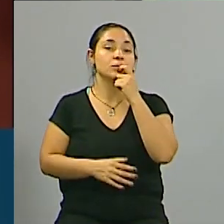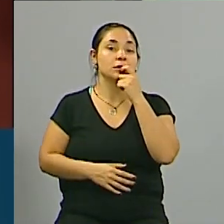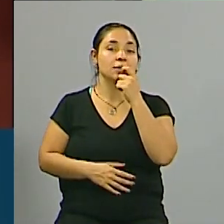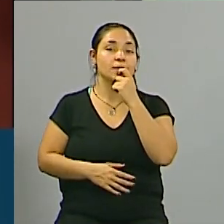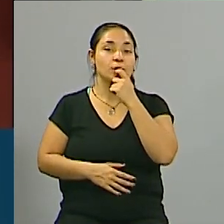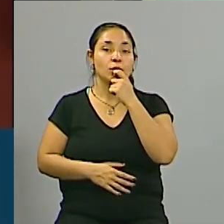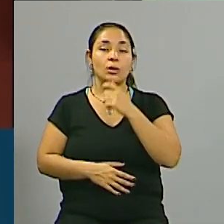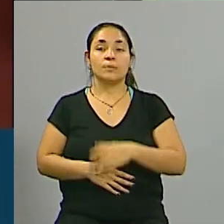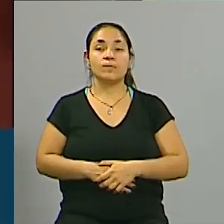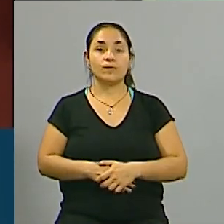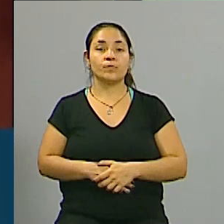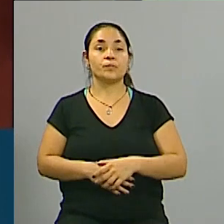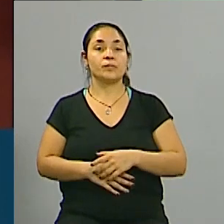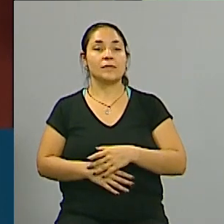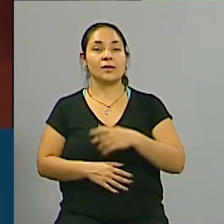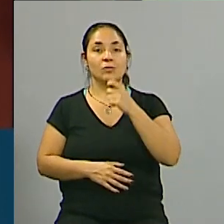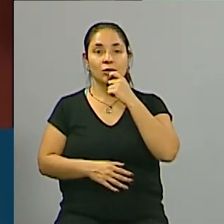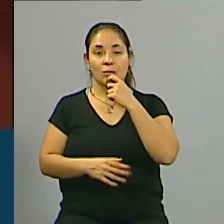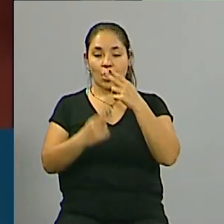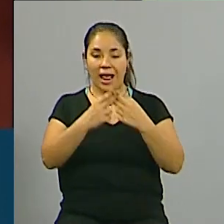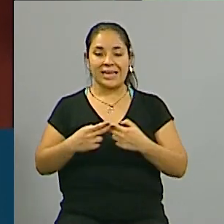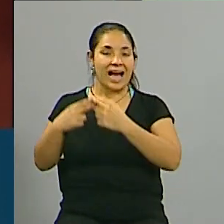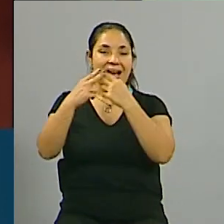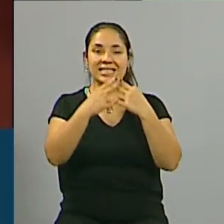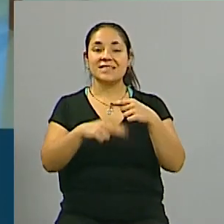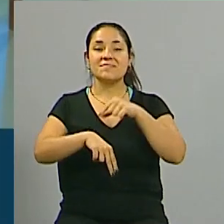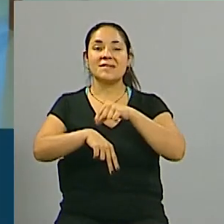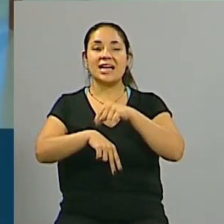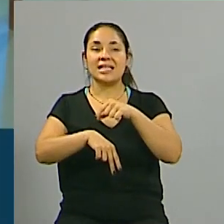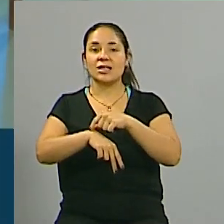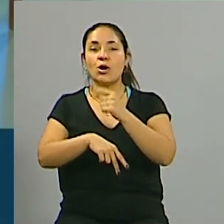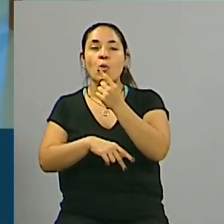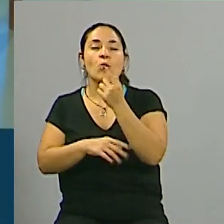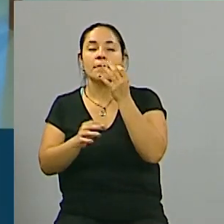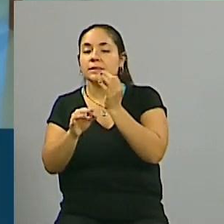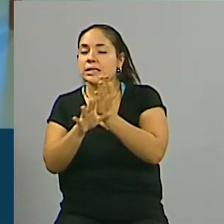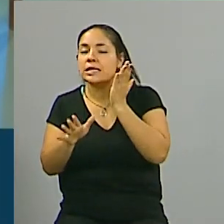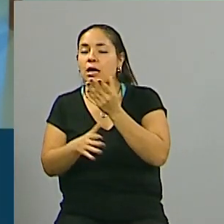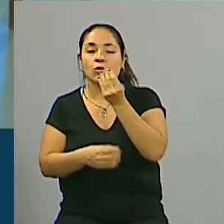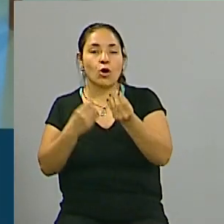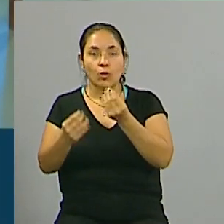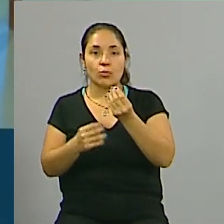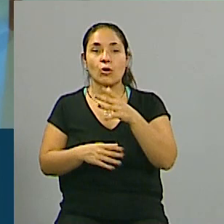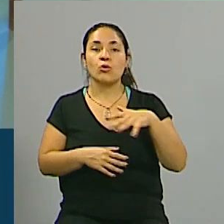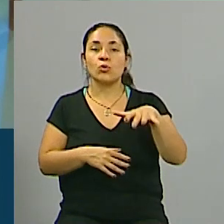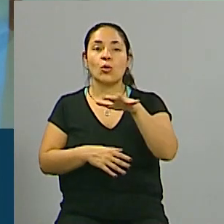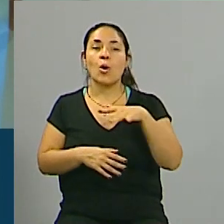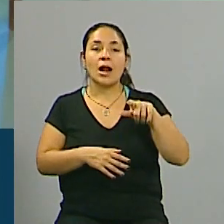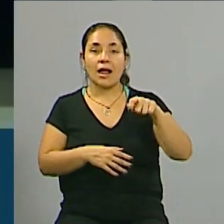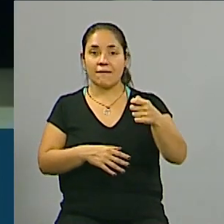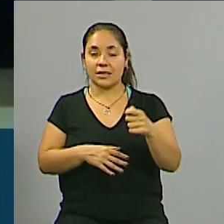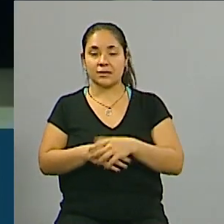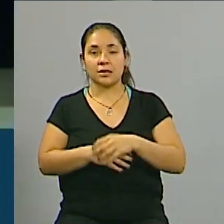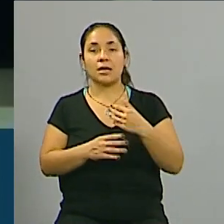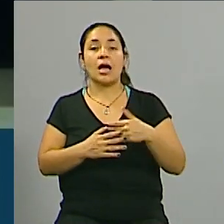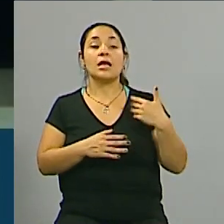o poder alcanzar algún examen médico en particular. ¿Cómo está la salud en Lavalle? La salud pública, digo, ¿no? Pronto a inaugurarse, y es